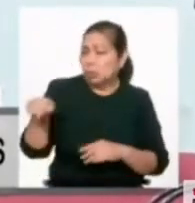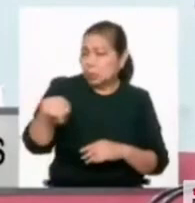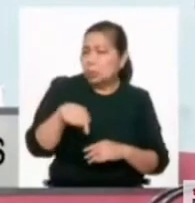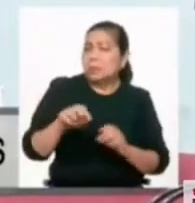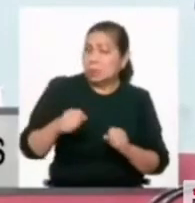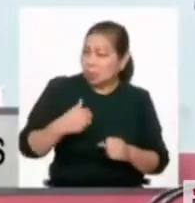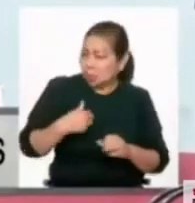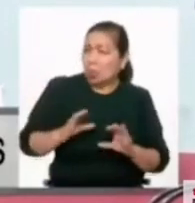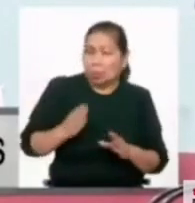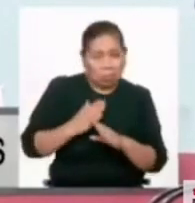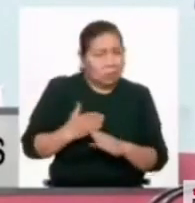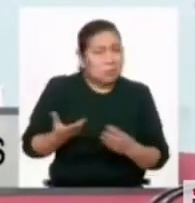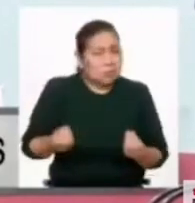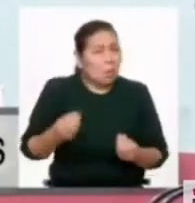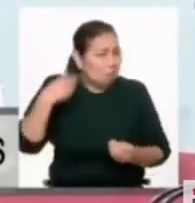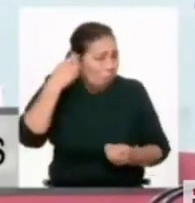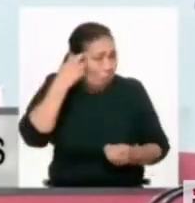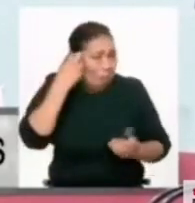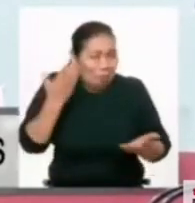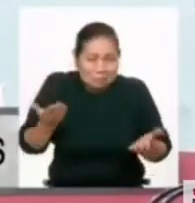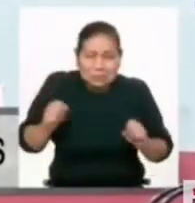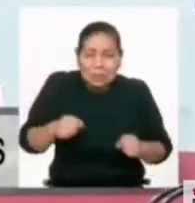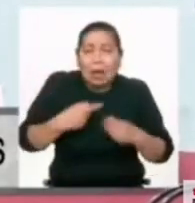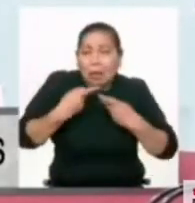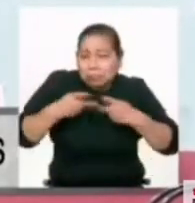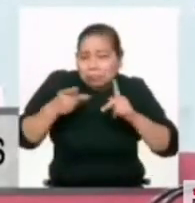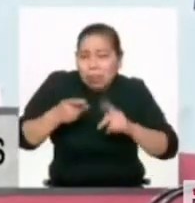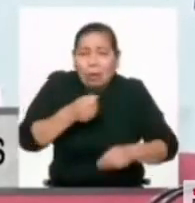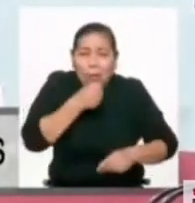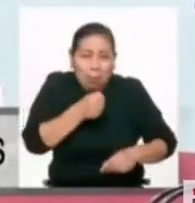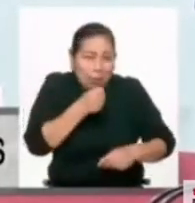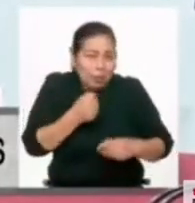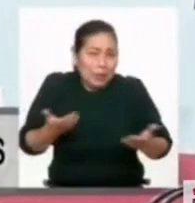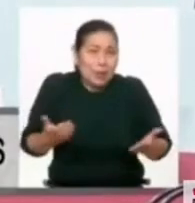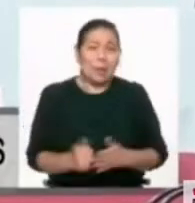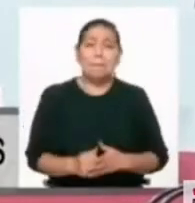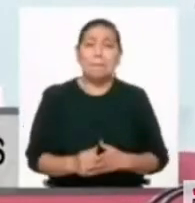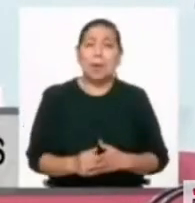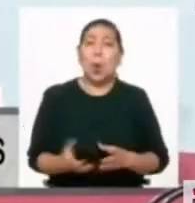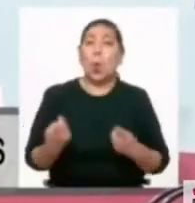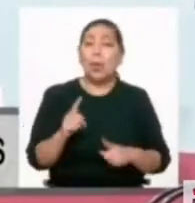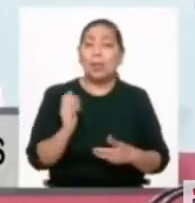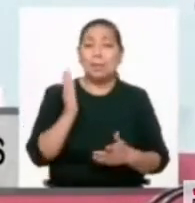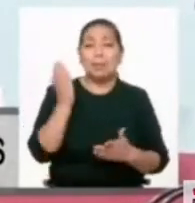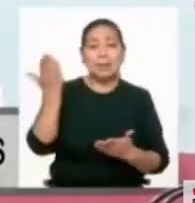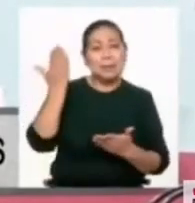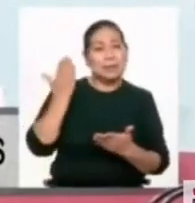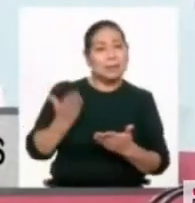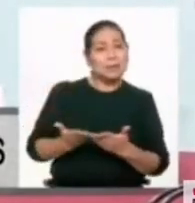ello y eso es lo que hice, lo defendí políticamente en los medios, pero en la toma de